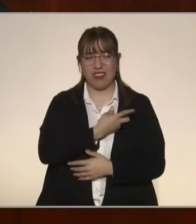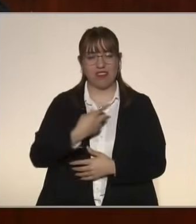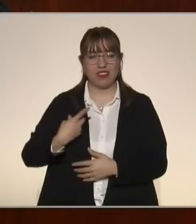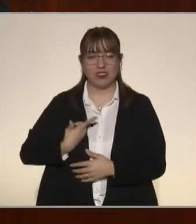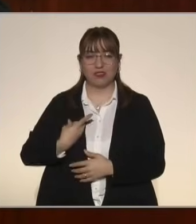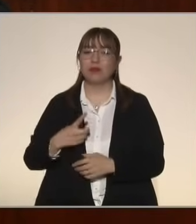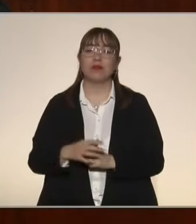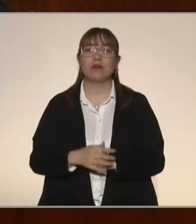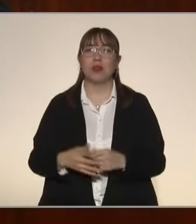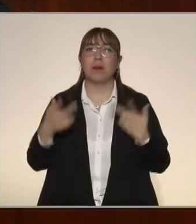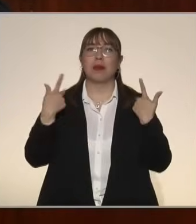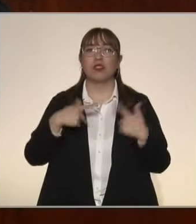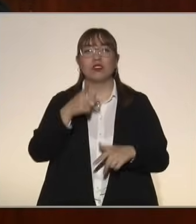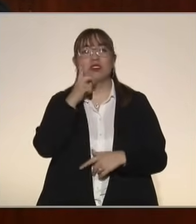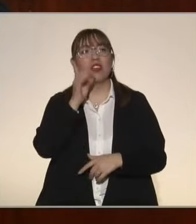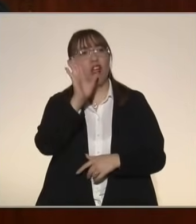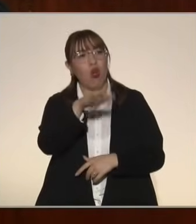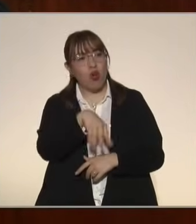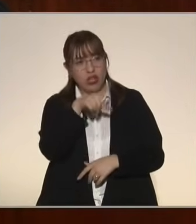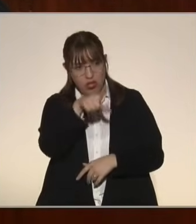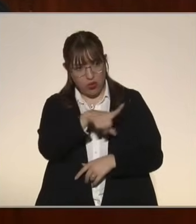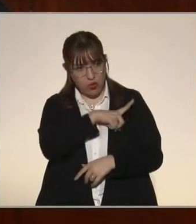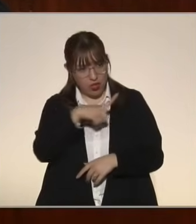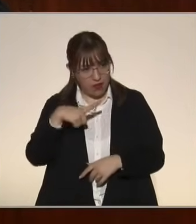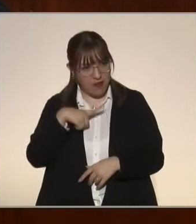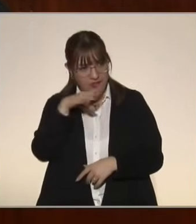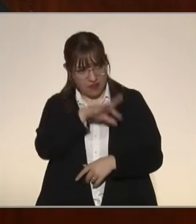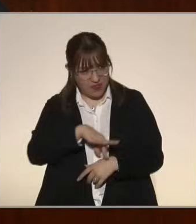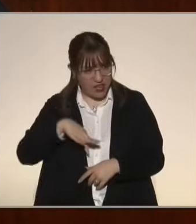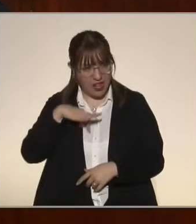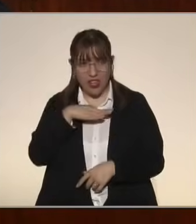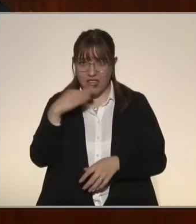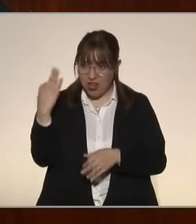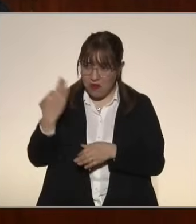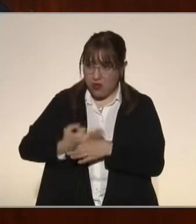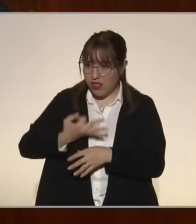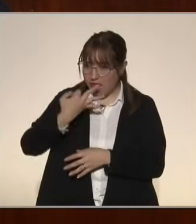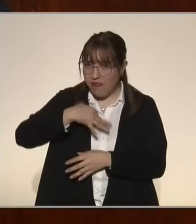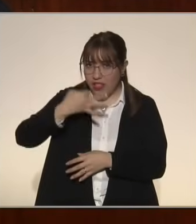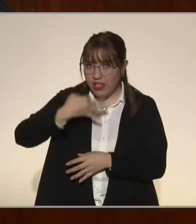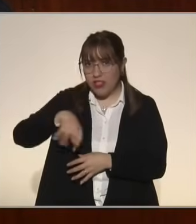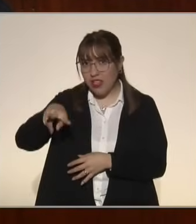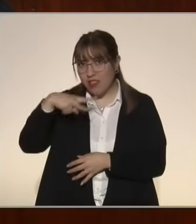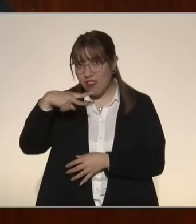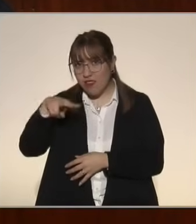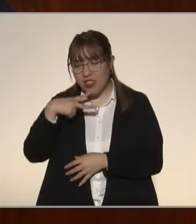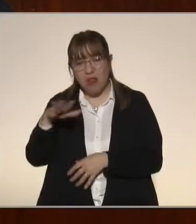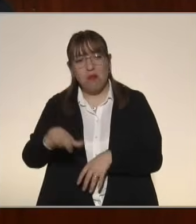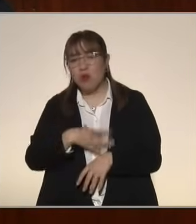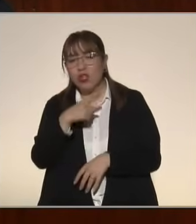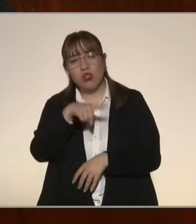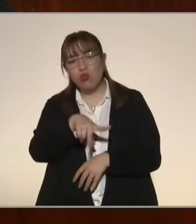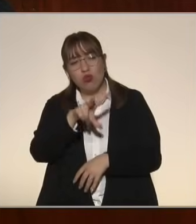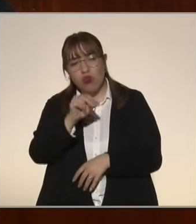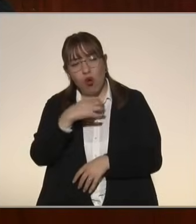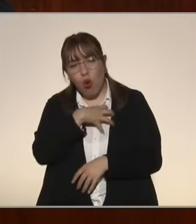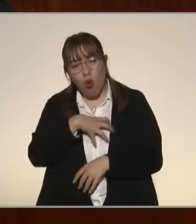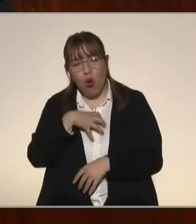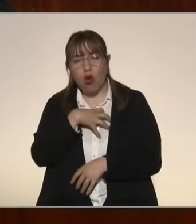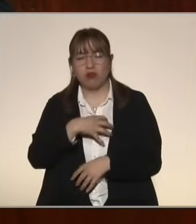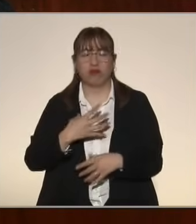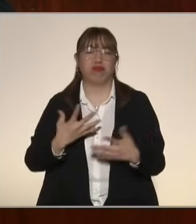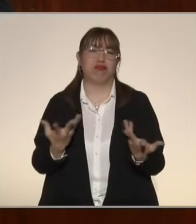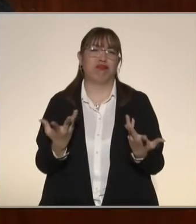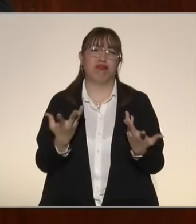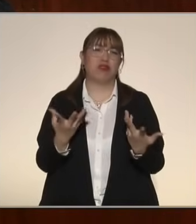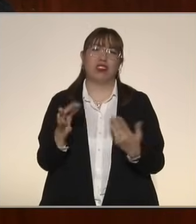pero sonríe, pero tienes que estar feliz, pero estamos en las fiestas, pero ¿por qué no estás contento? ¿Qué hacer cuando tú